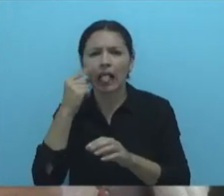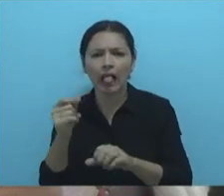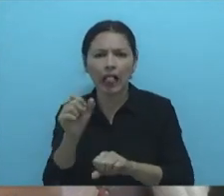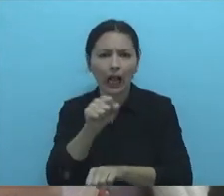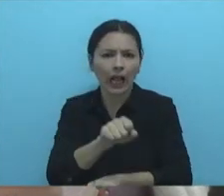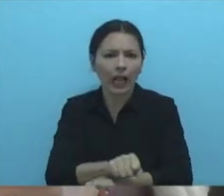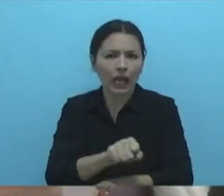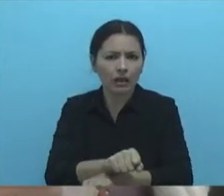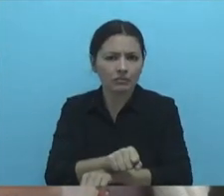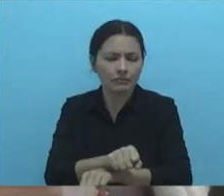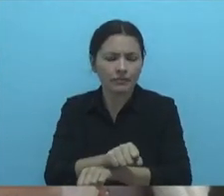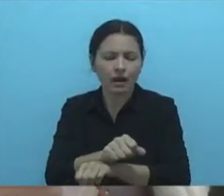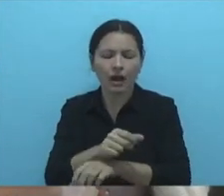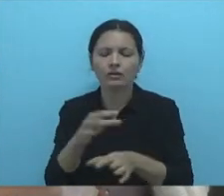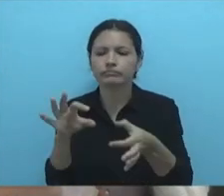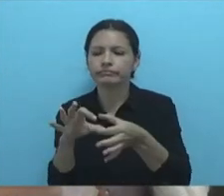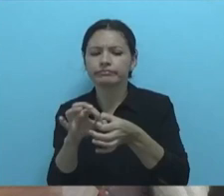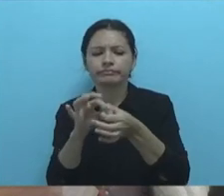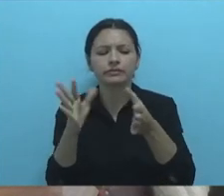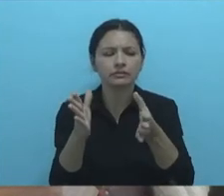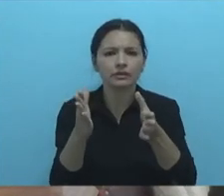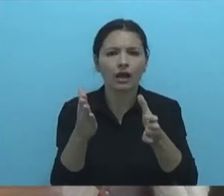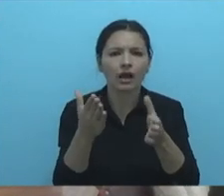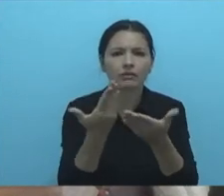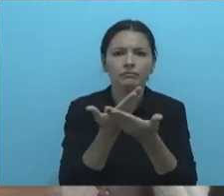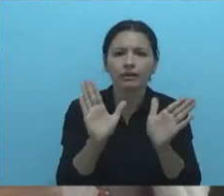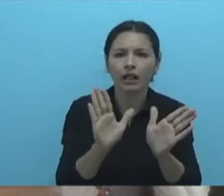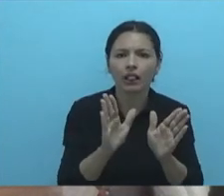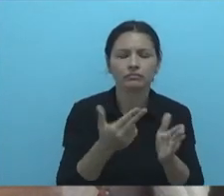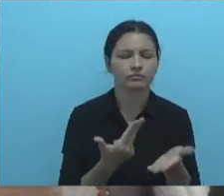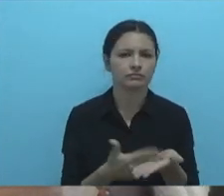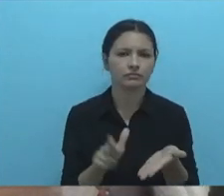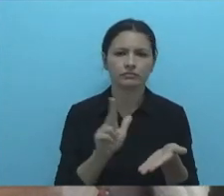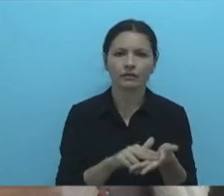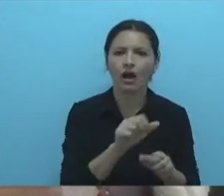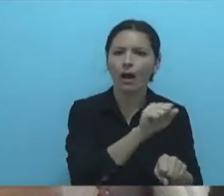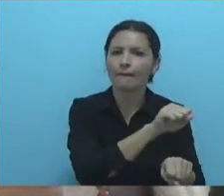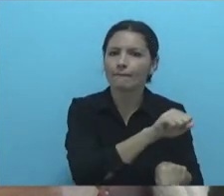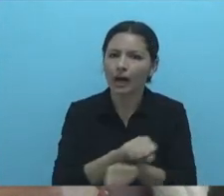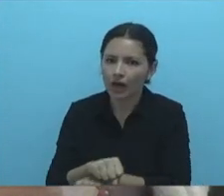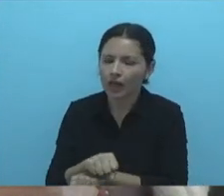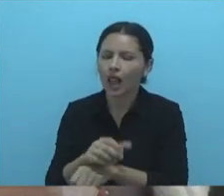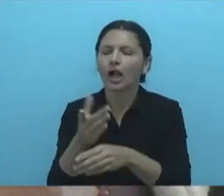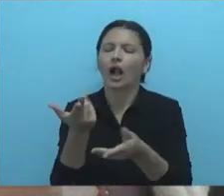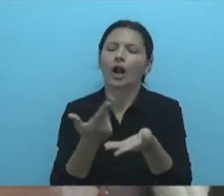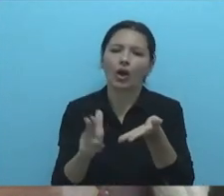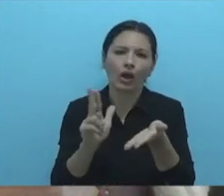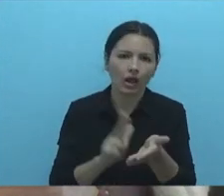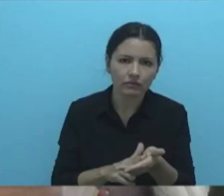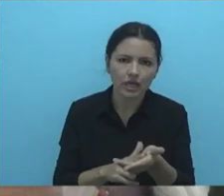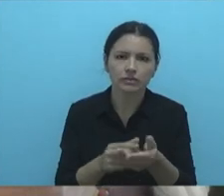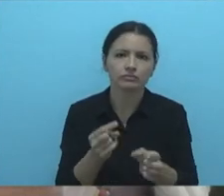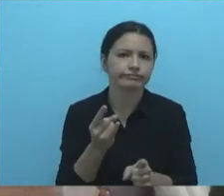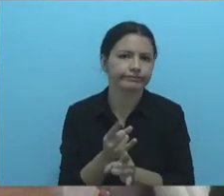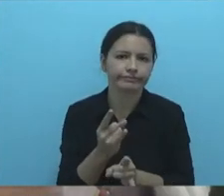salían en libertad eran vueltas a privar eran vueltas a ser privadas de libertad en la privación